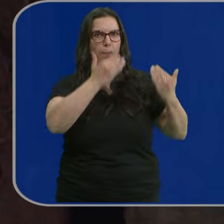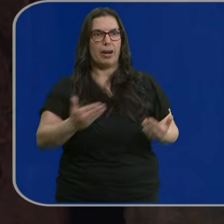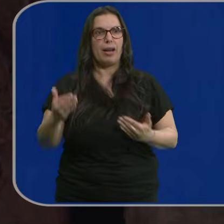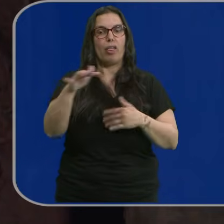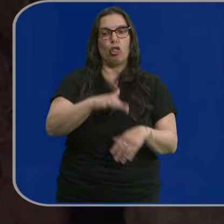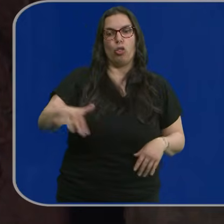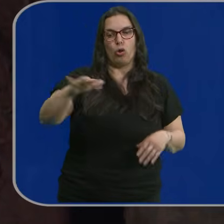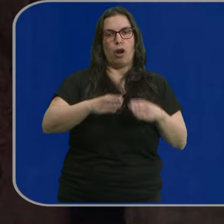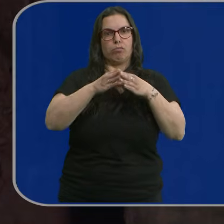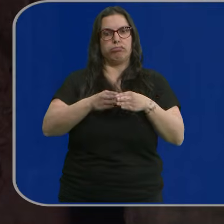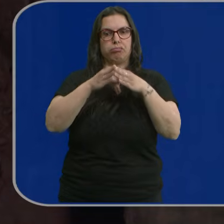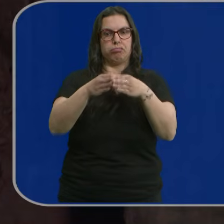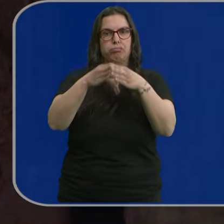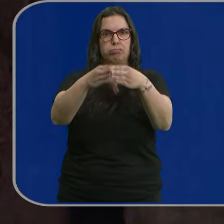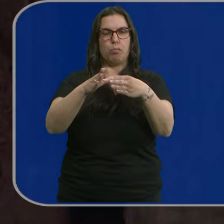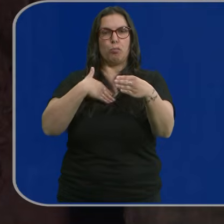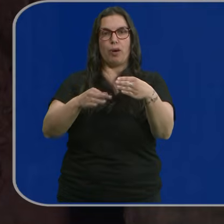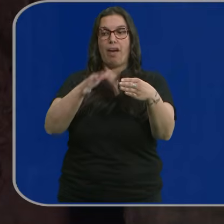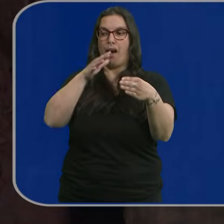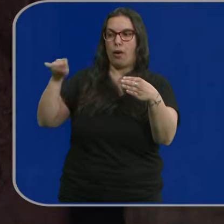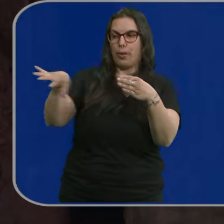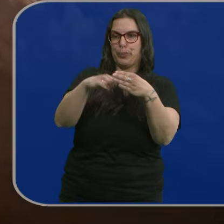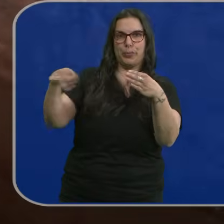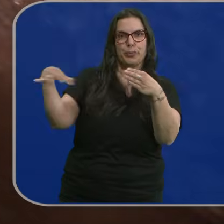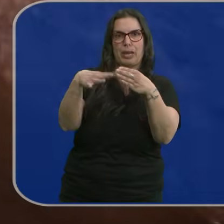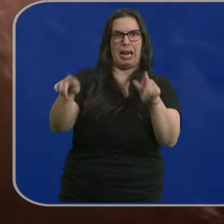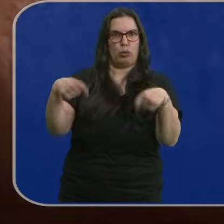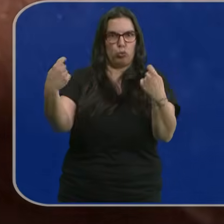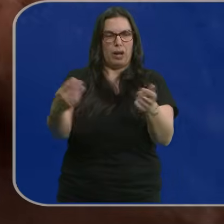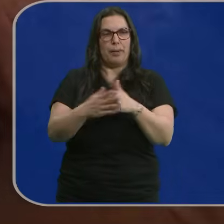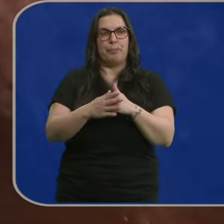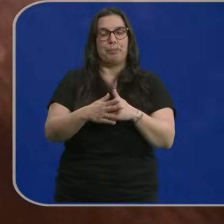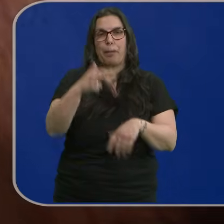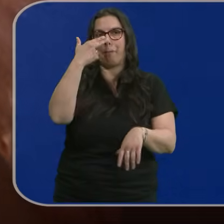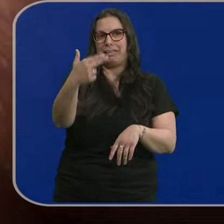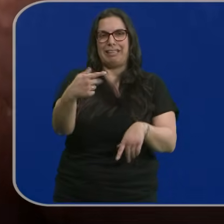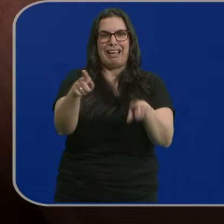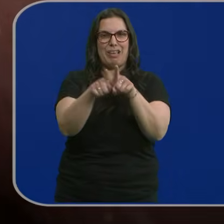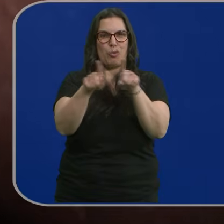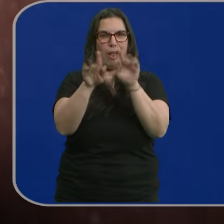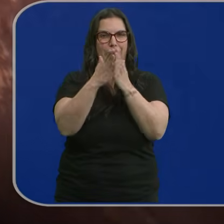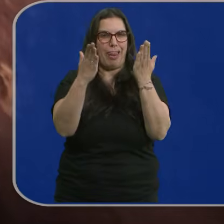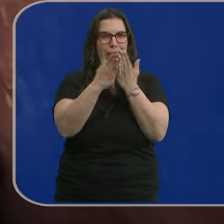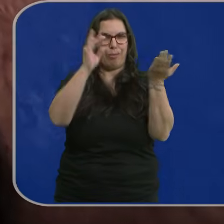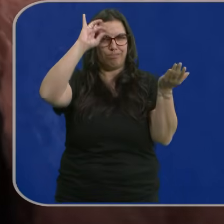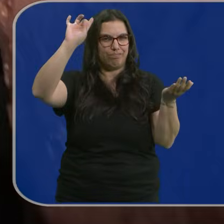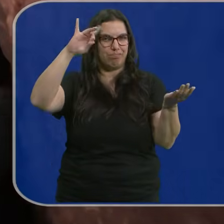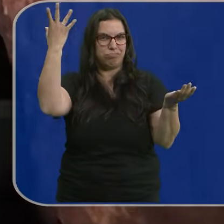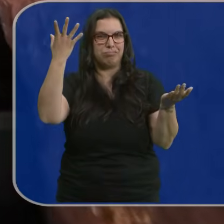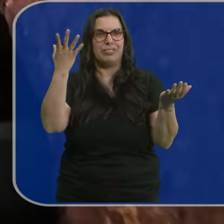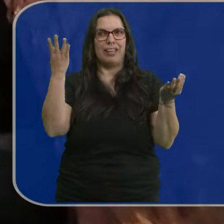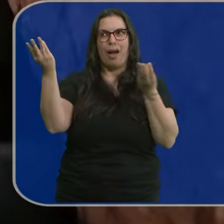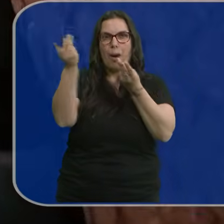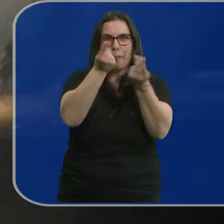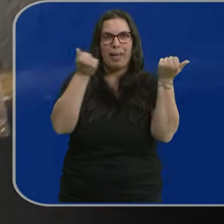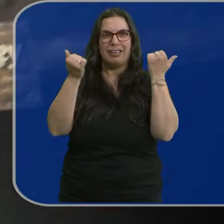en una zona navegable que se nutre de agua gracias a sus manantiales naturales. Una visita al más puro estilo de Julio Verne, ambientada con efectos